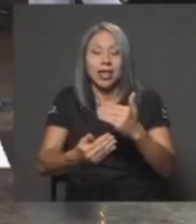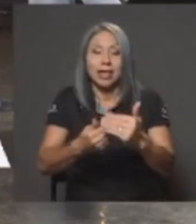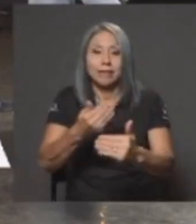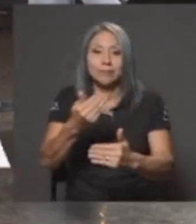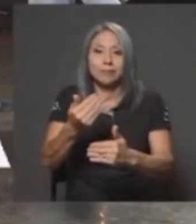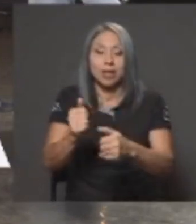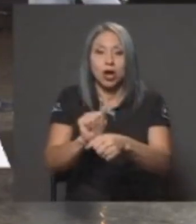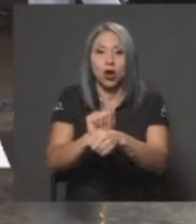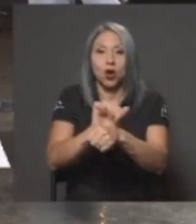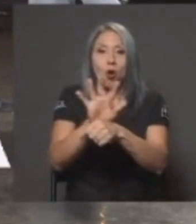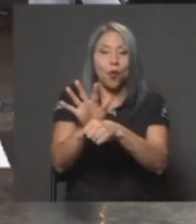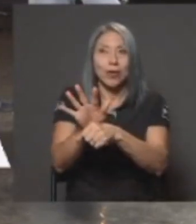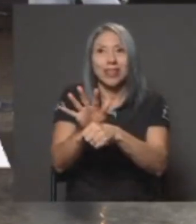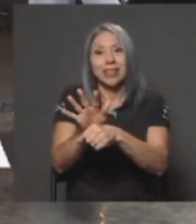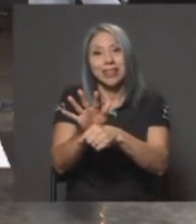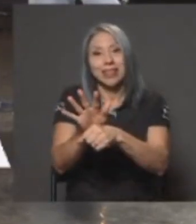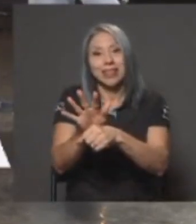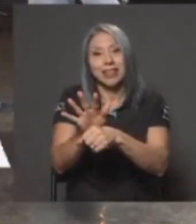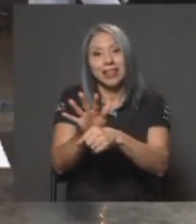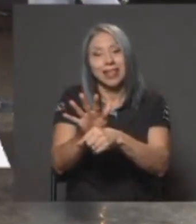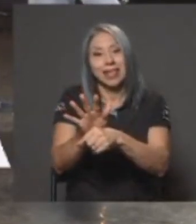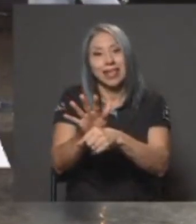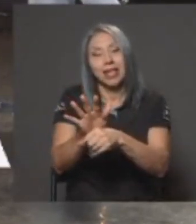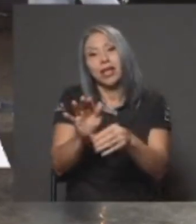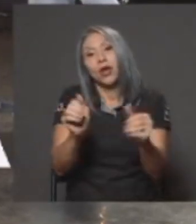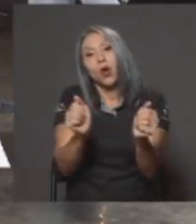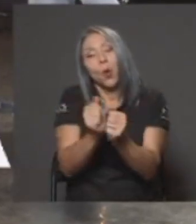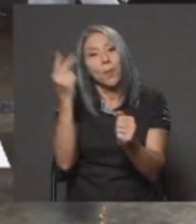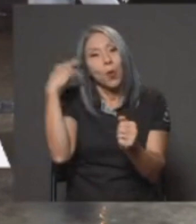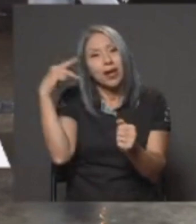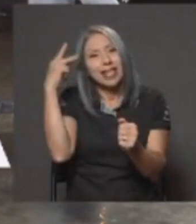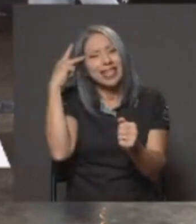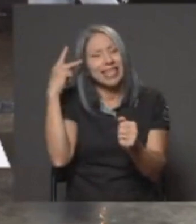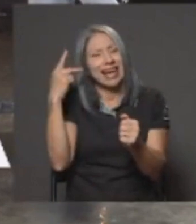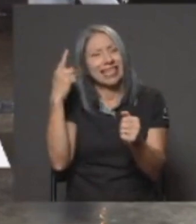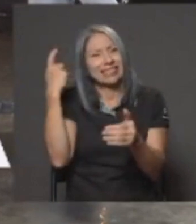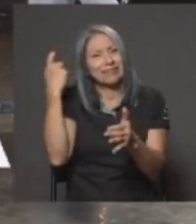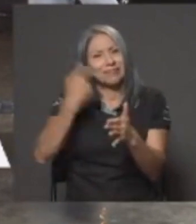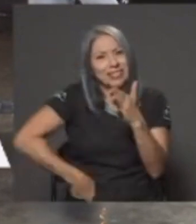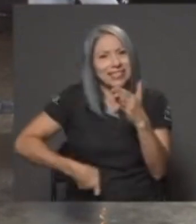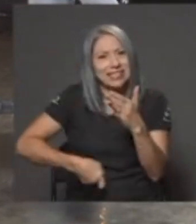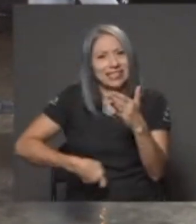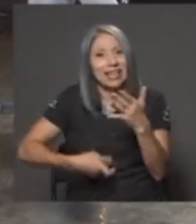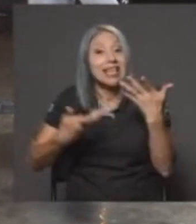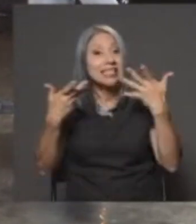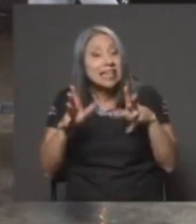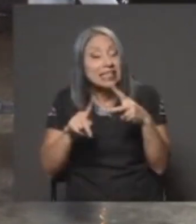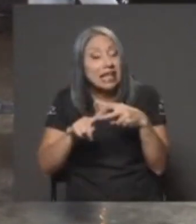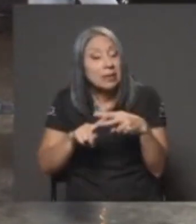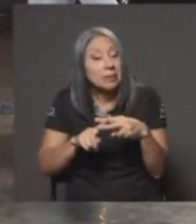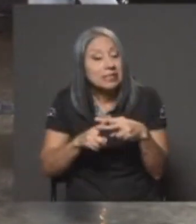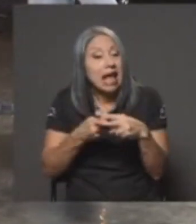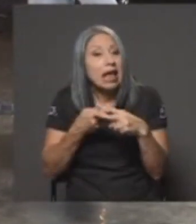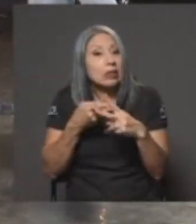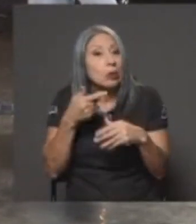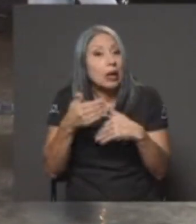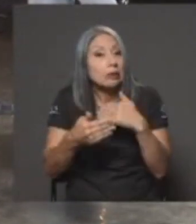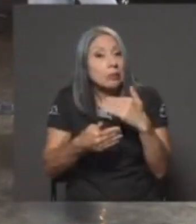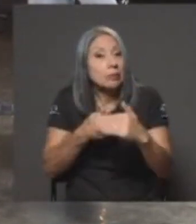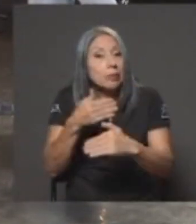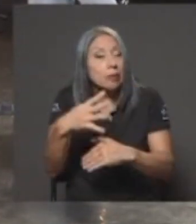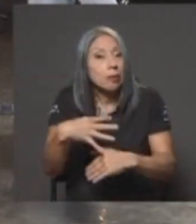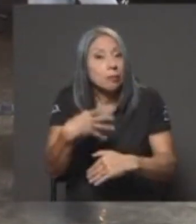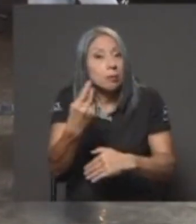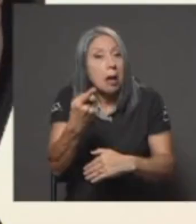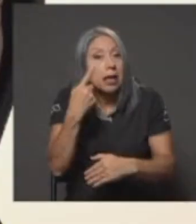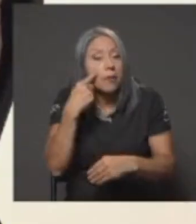COVID, de políticas súper rigurosas, ¿verdad? Ya están empezando a salir, pero hay que ver cuál va a ser ese